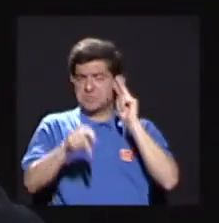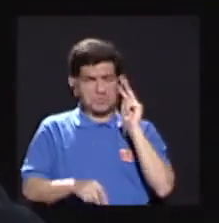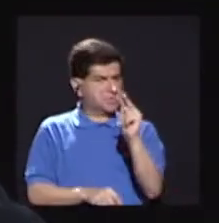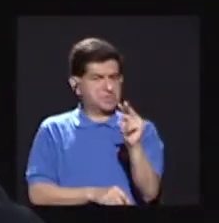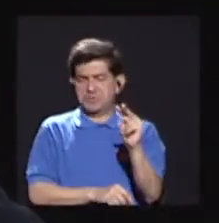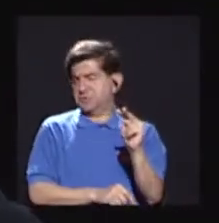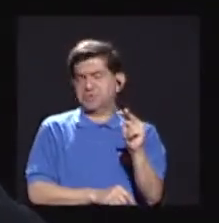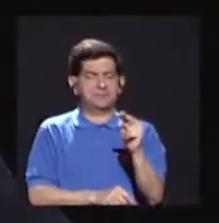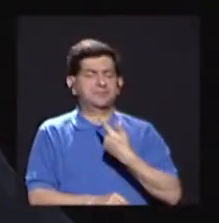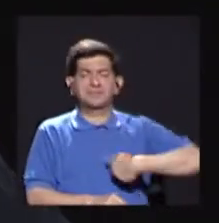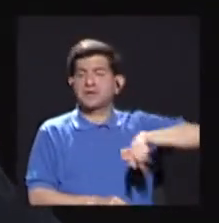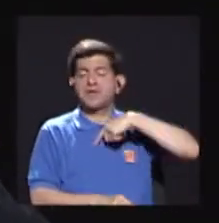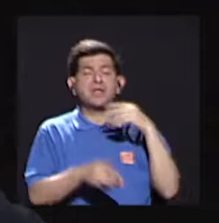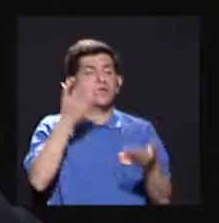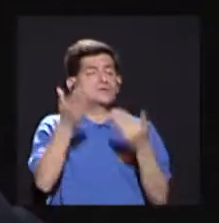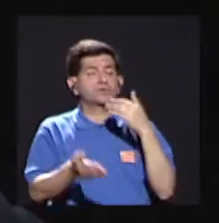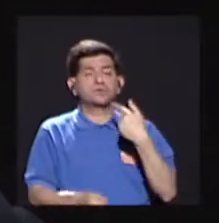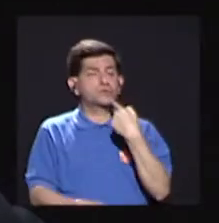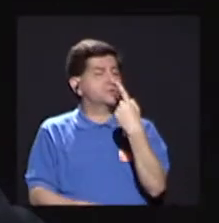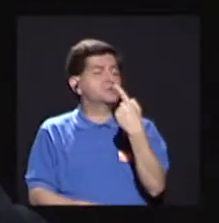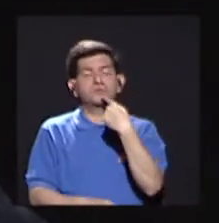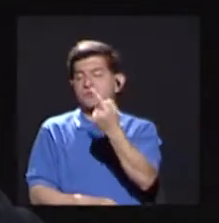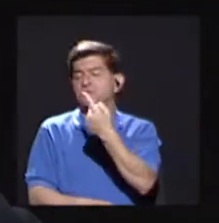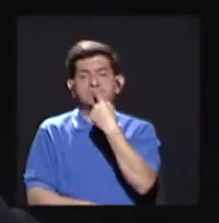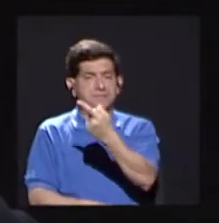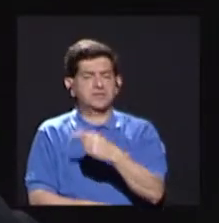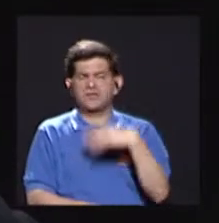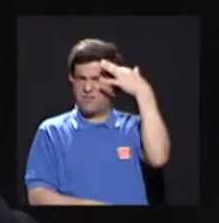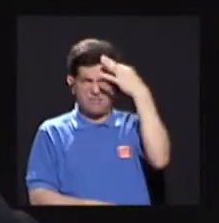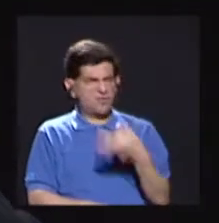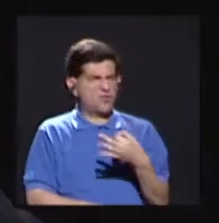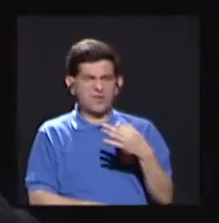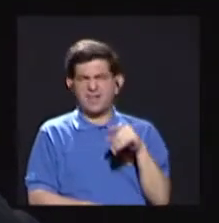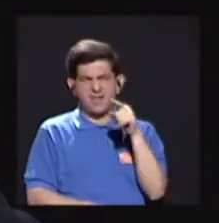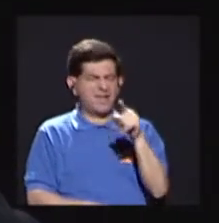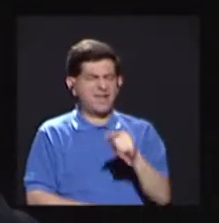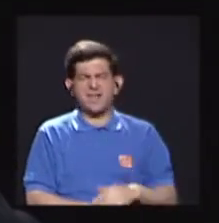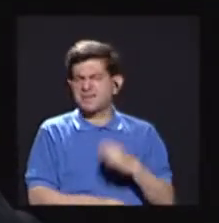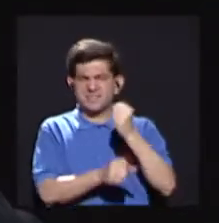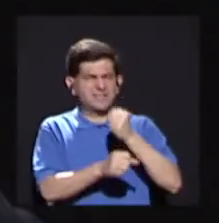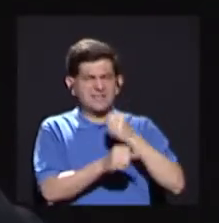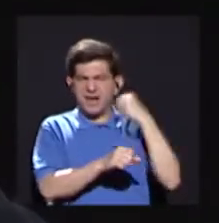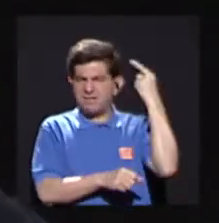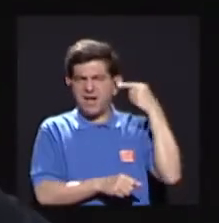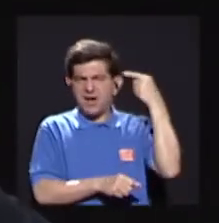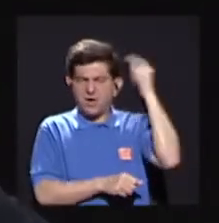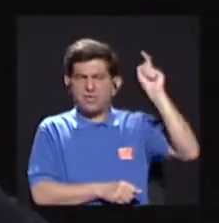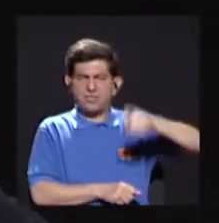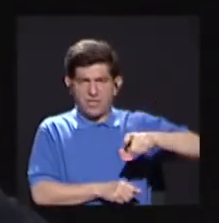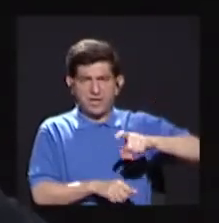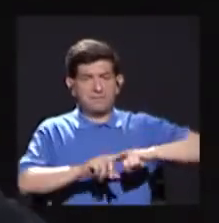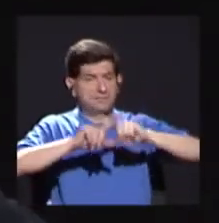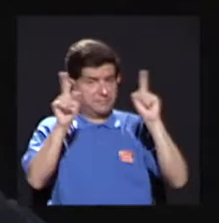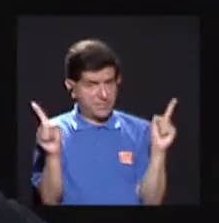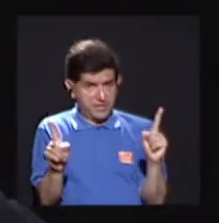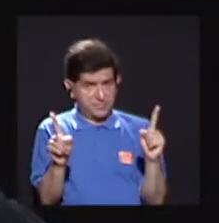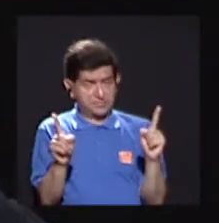y nosotros probablemente no lo sacaríamos porque no creemos que ese es el oficio del gobierno pero